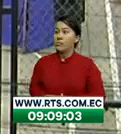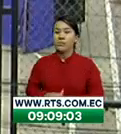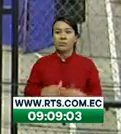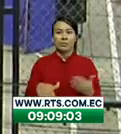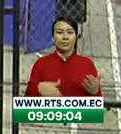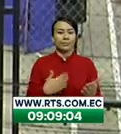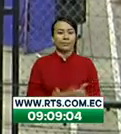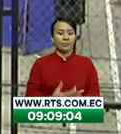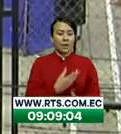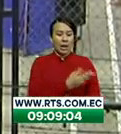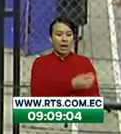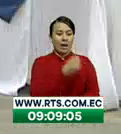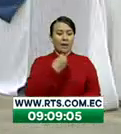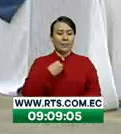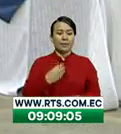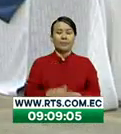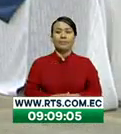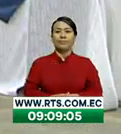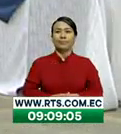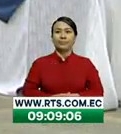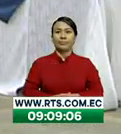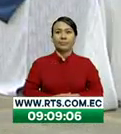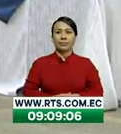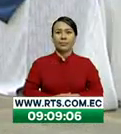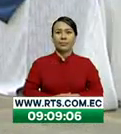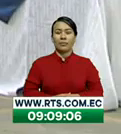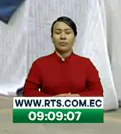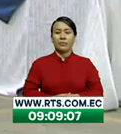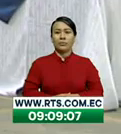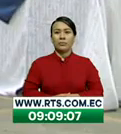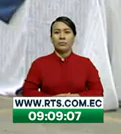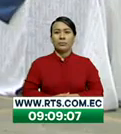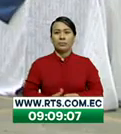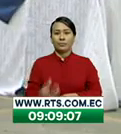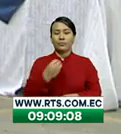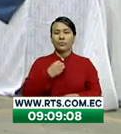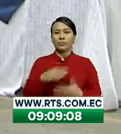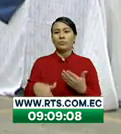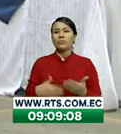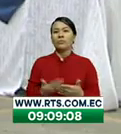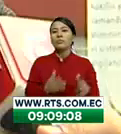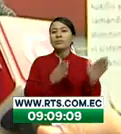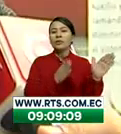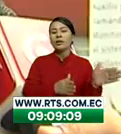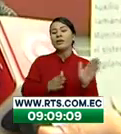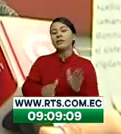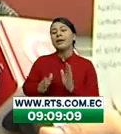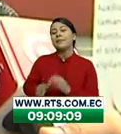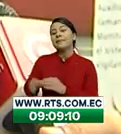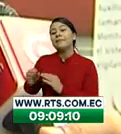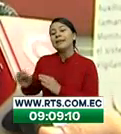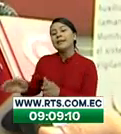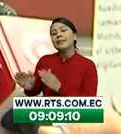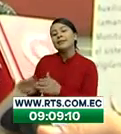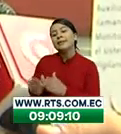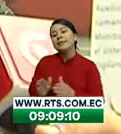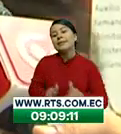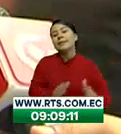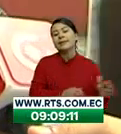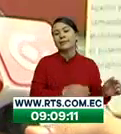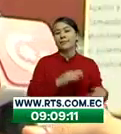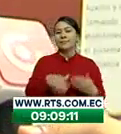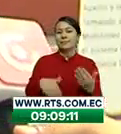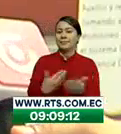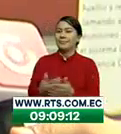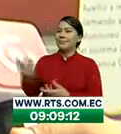ellos nos comunican a través de un chat de seguridad y emergencia. Ellos observan lo que sucede indistintamente, no solo una persona,